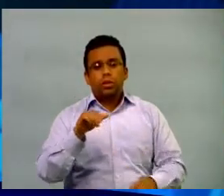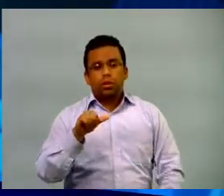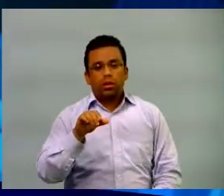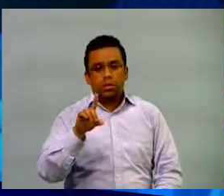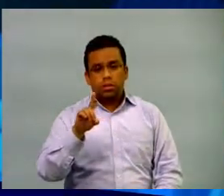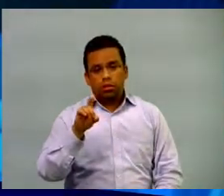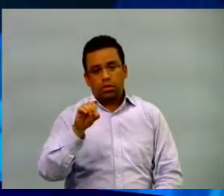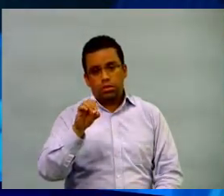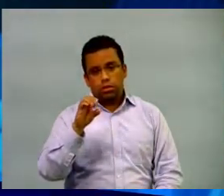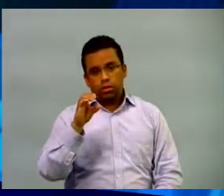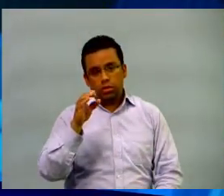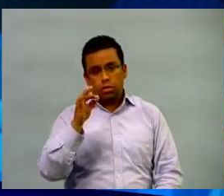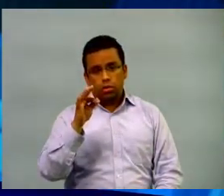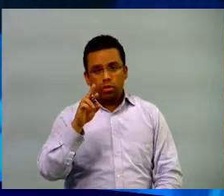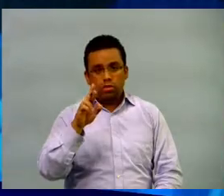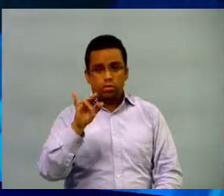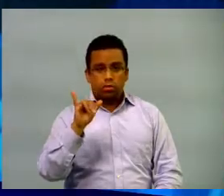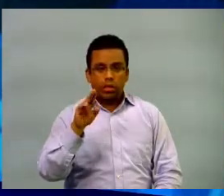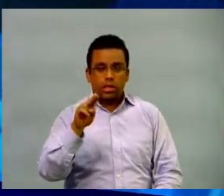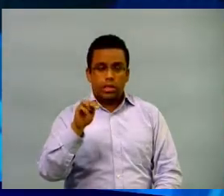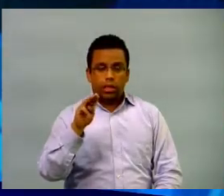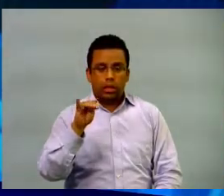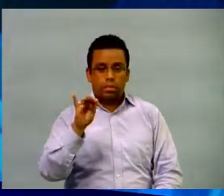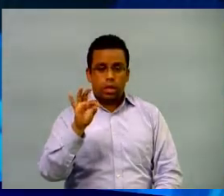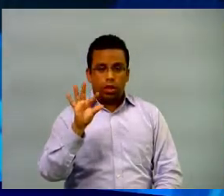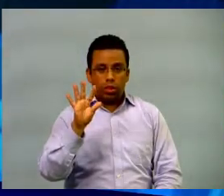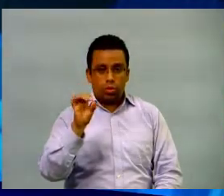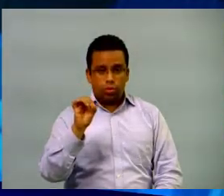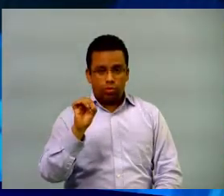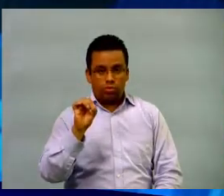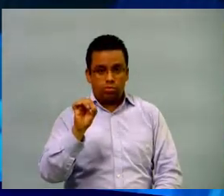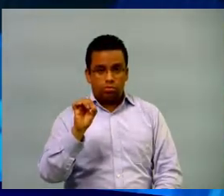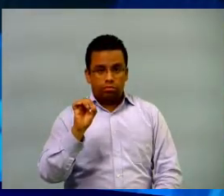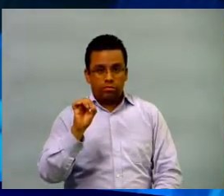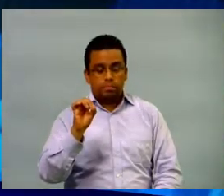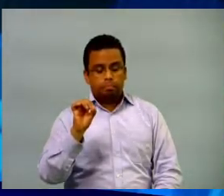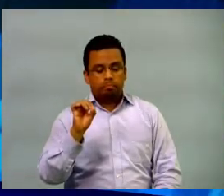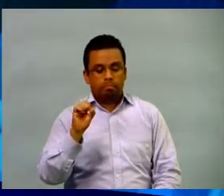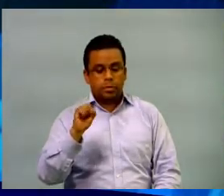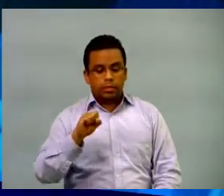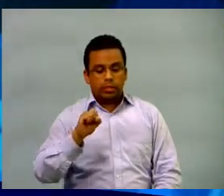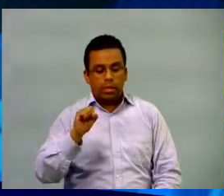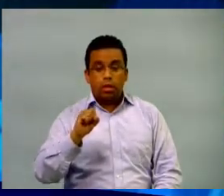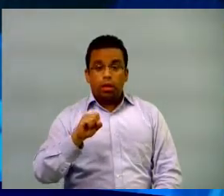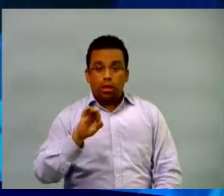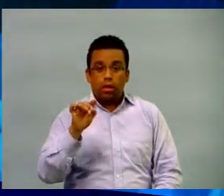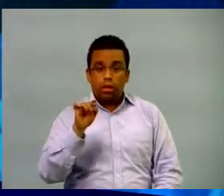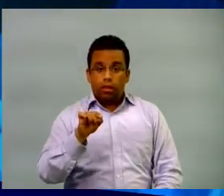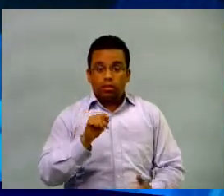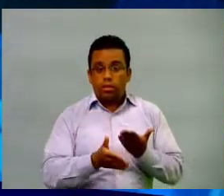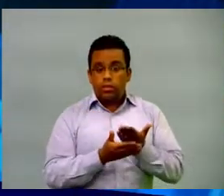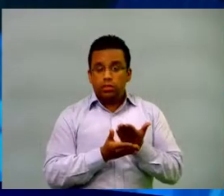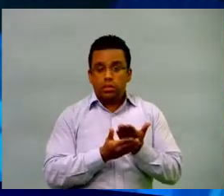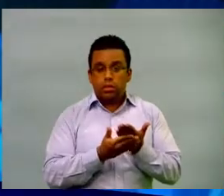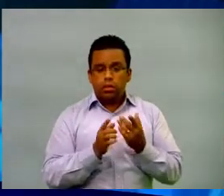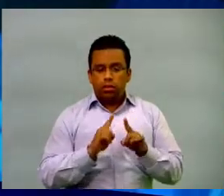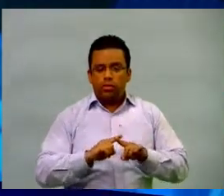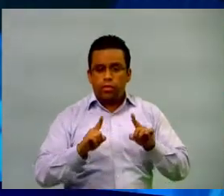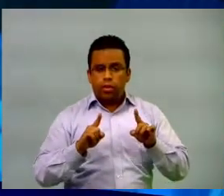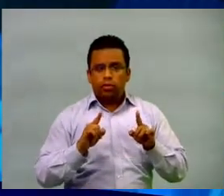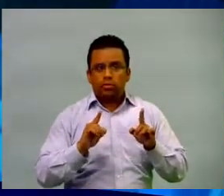Hablar un poco de la sociedad de la información, sobre todo en varios puntos que son principales, y es todo este cambio que ha tenido el